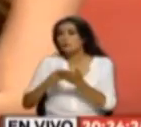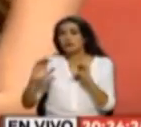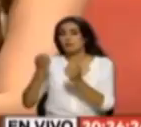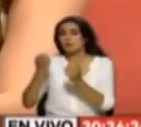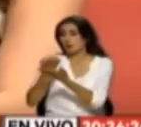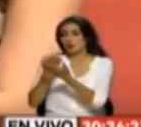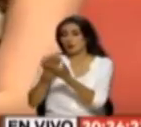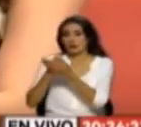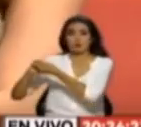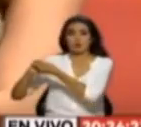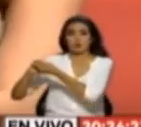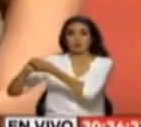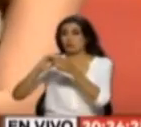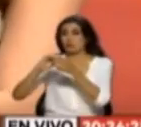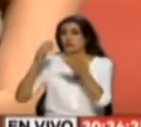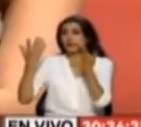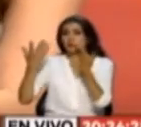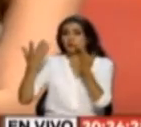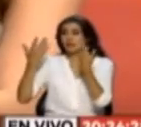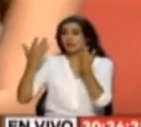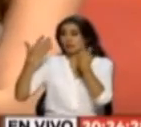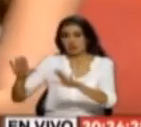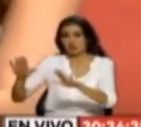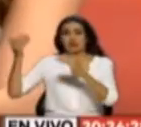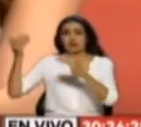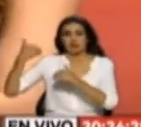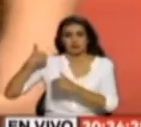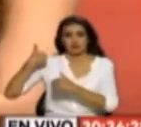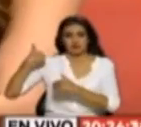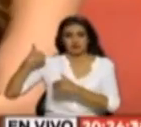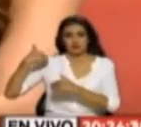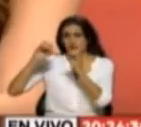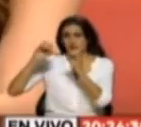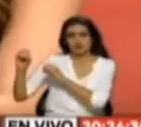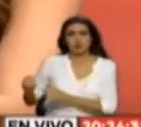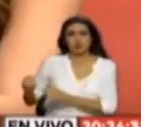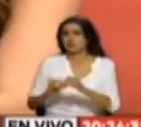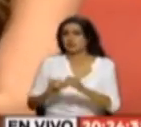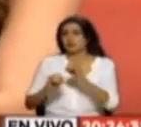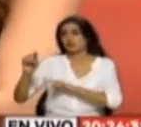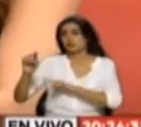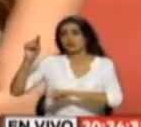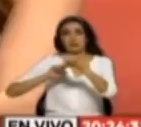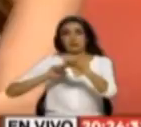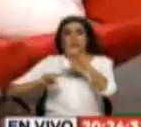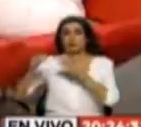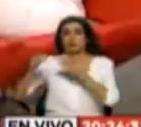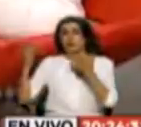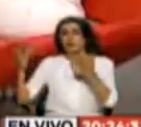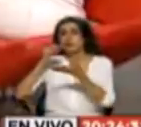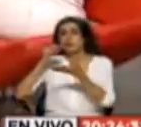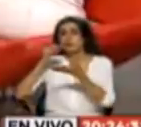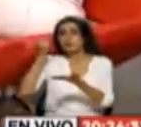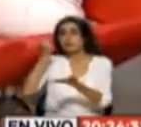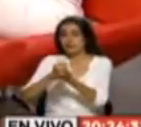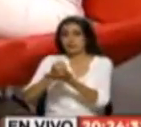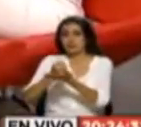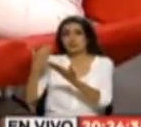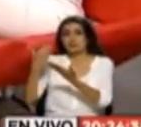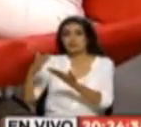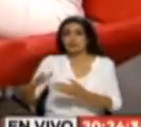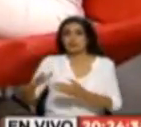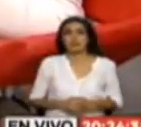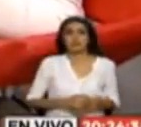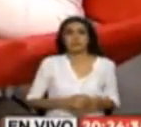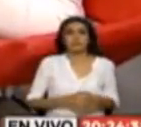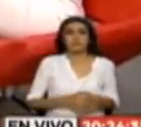economía popular y solidaria, existen ya varias organizaciones que superan las 1000 que se encuentran registradas hasta la actualidad.